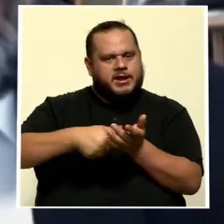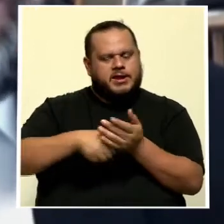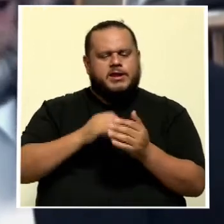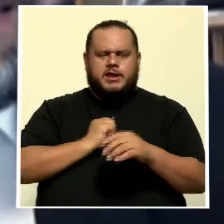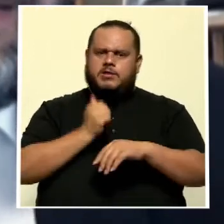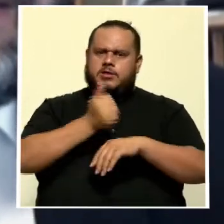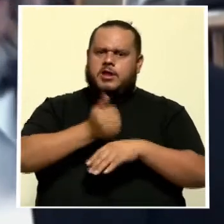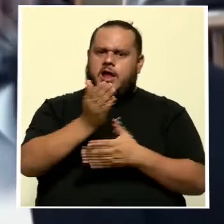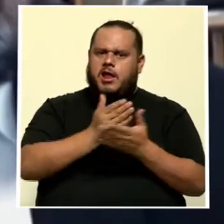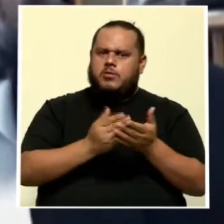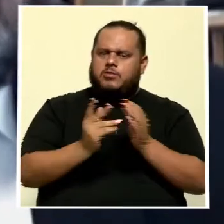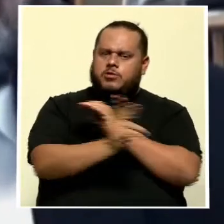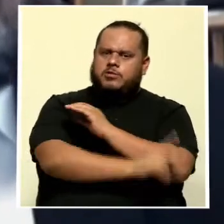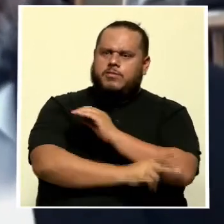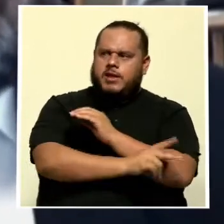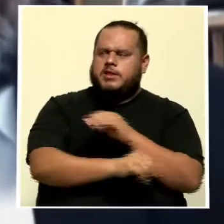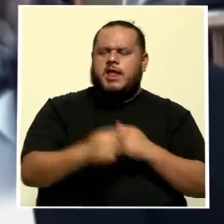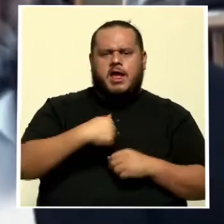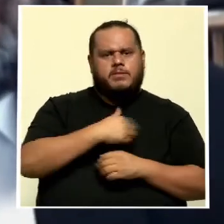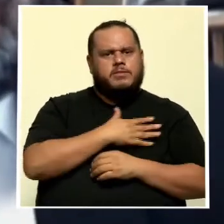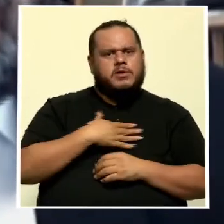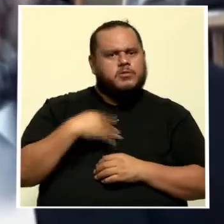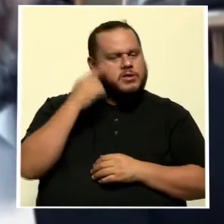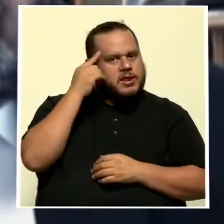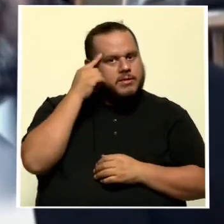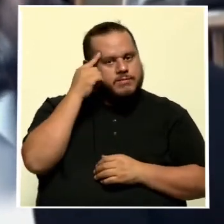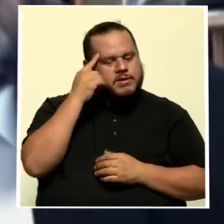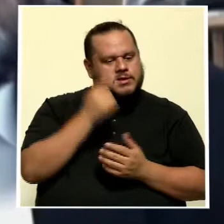algunos países. A mí me gusta pensar en el